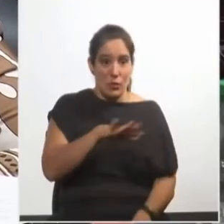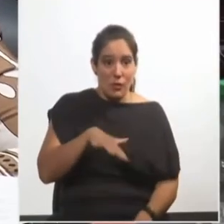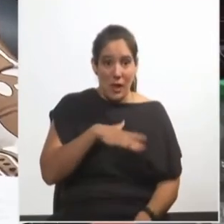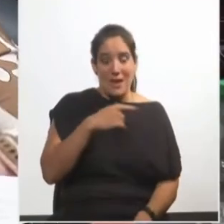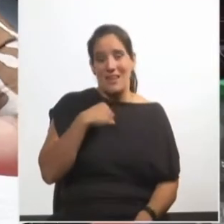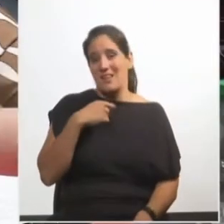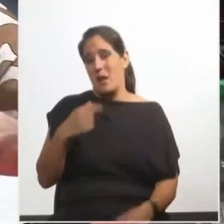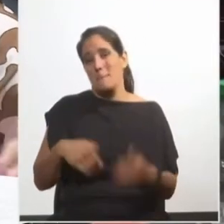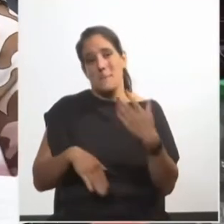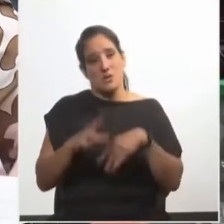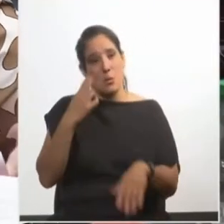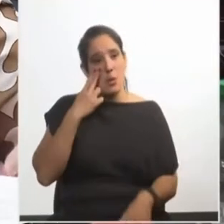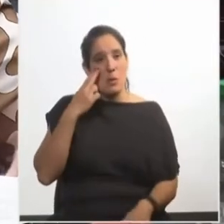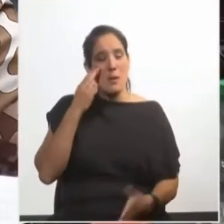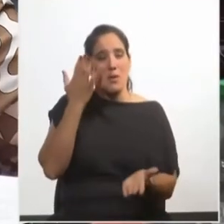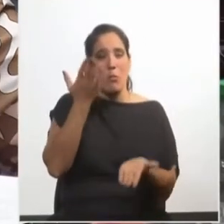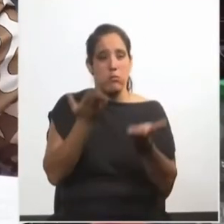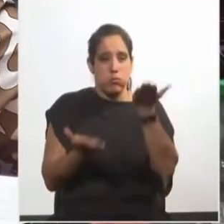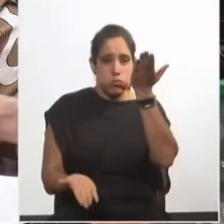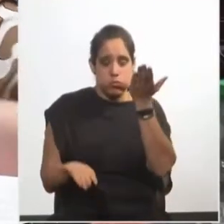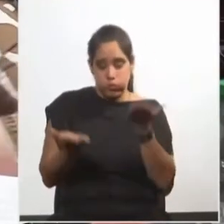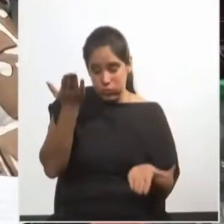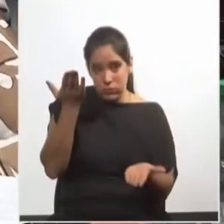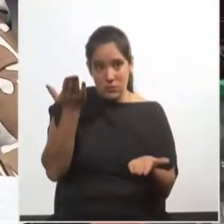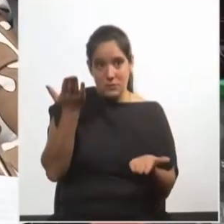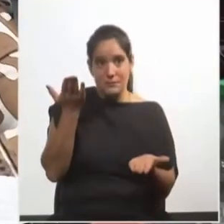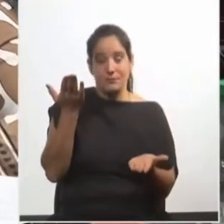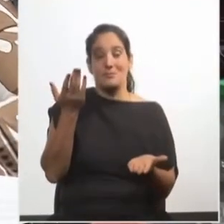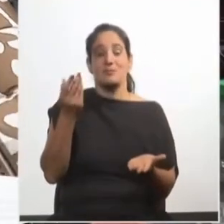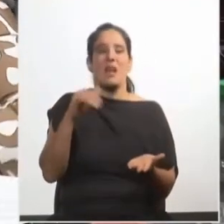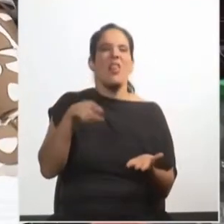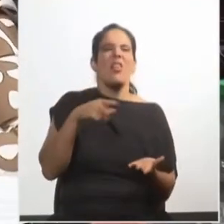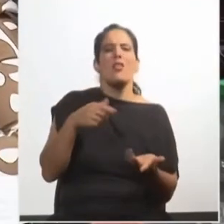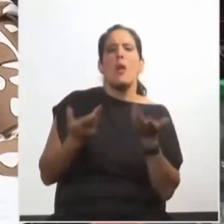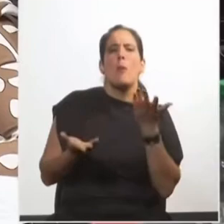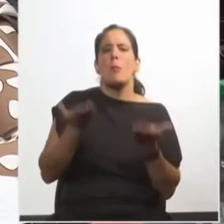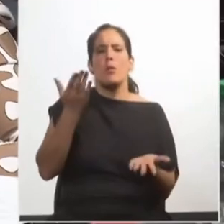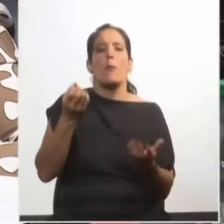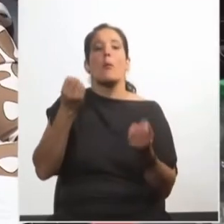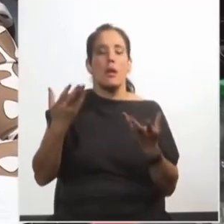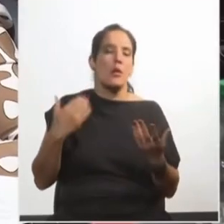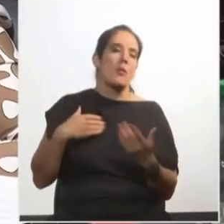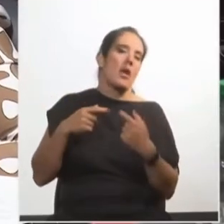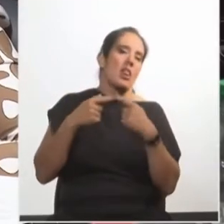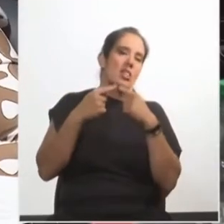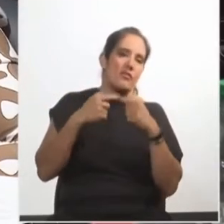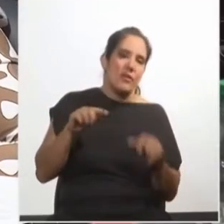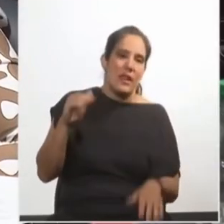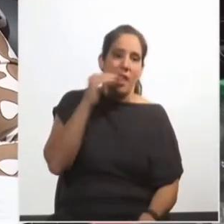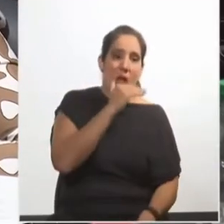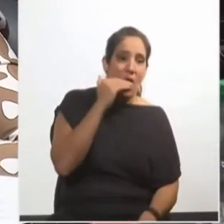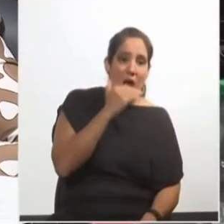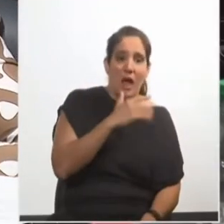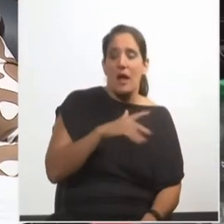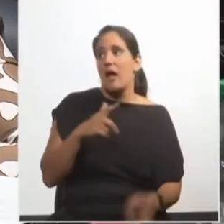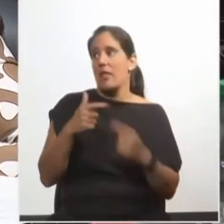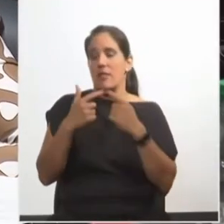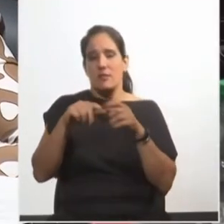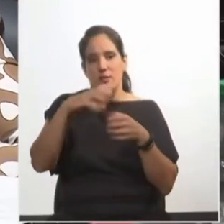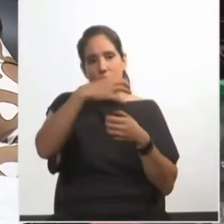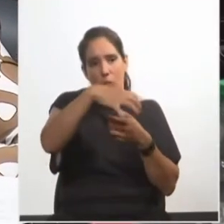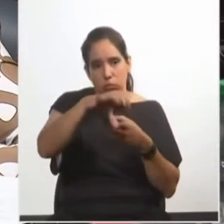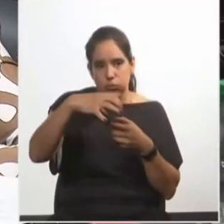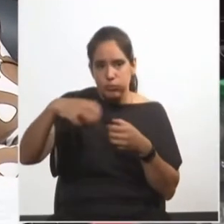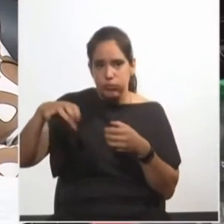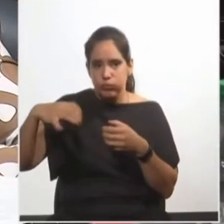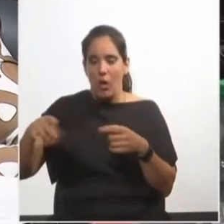equidad, derivados de la existencia de diferentes cajas de diferentes subsistemas con